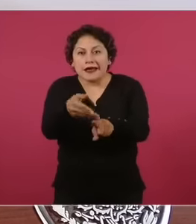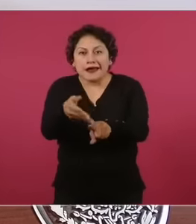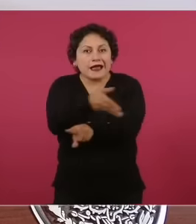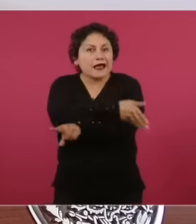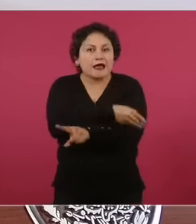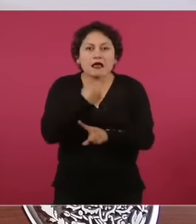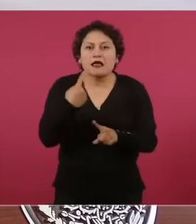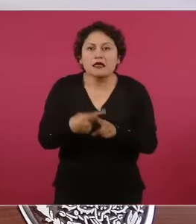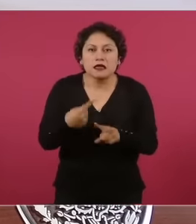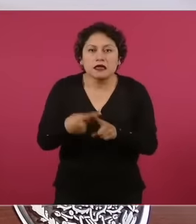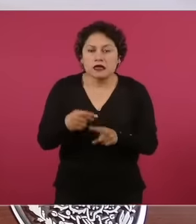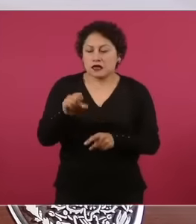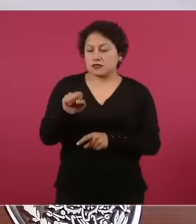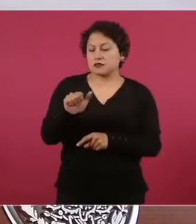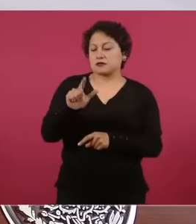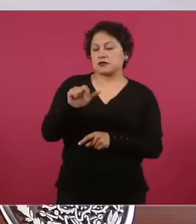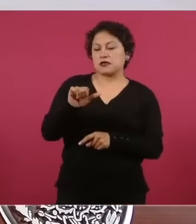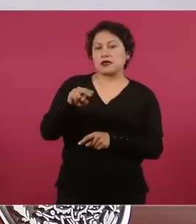y duró